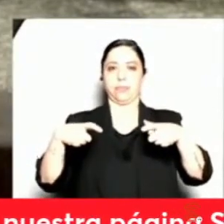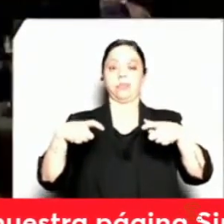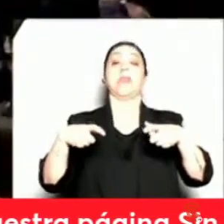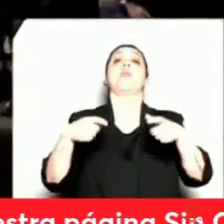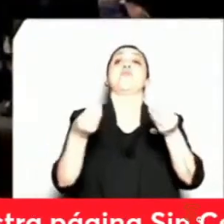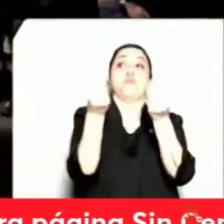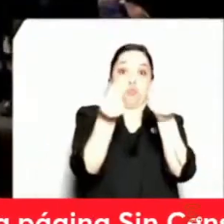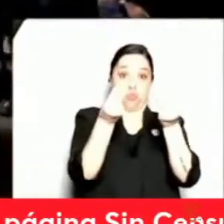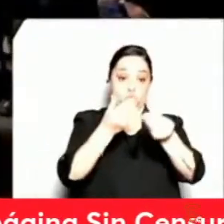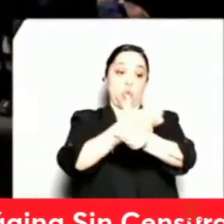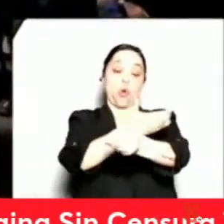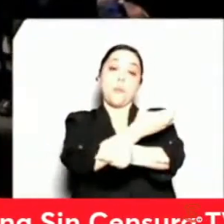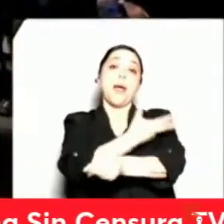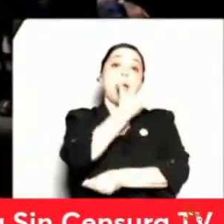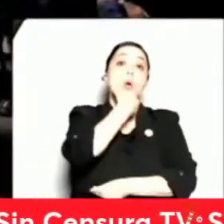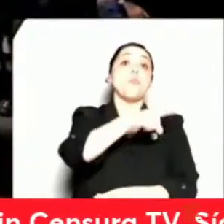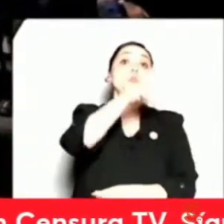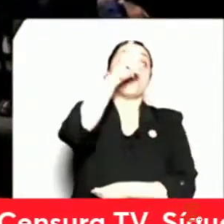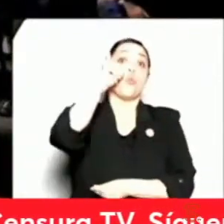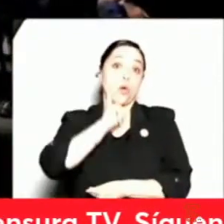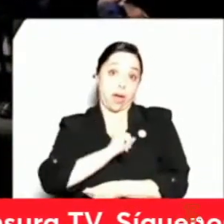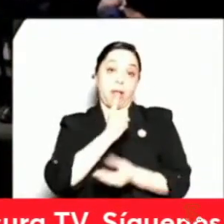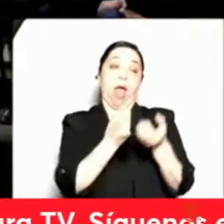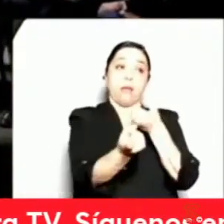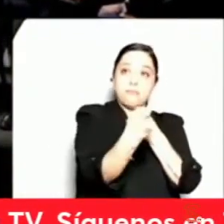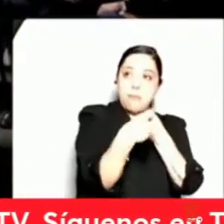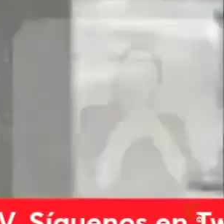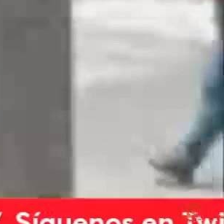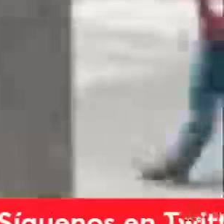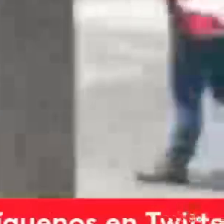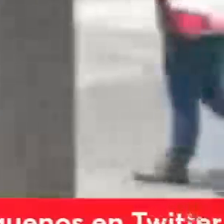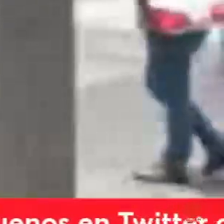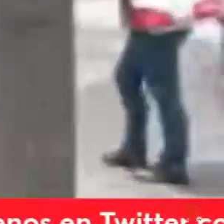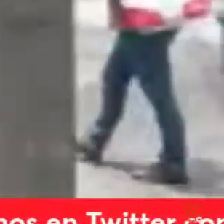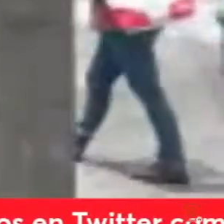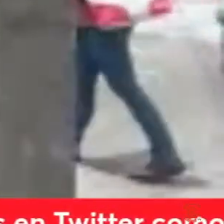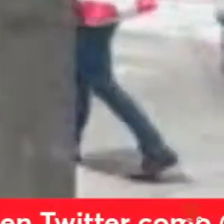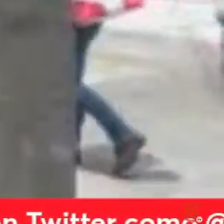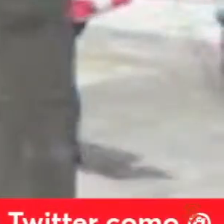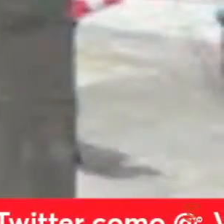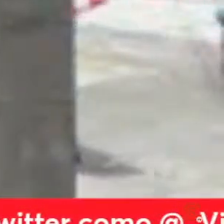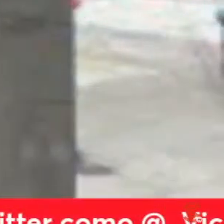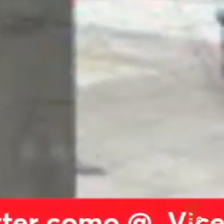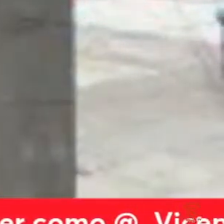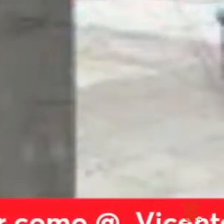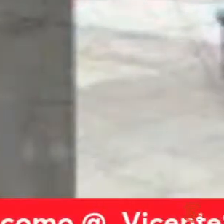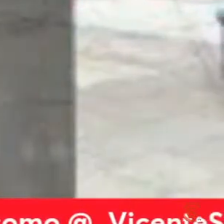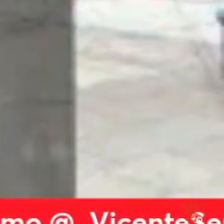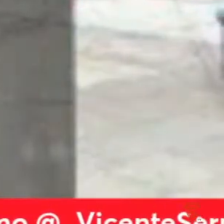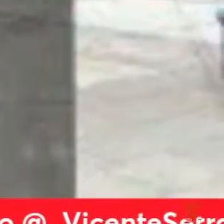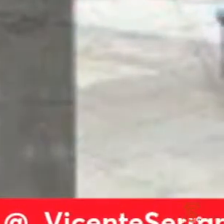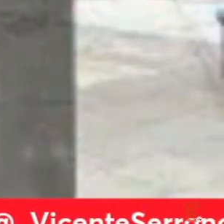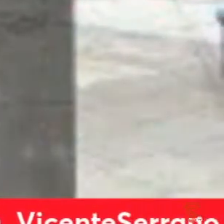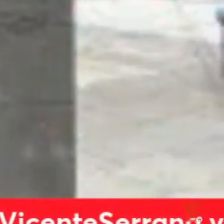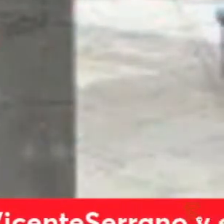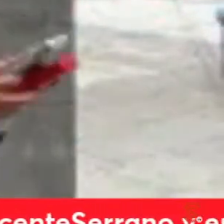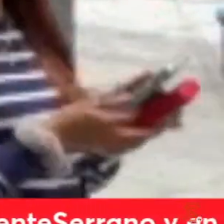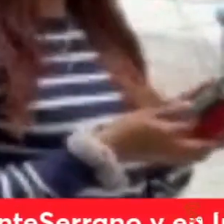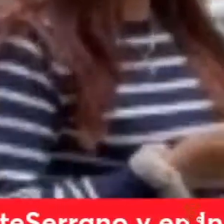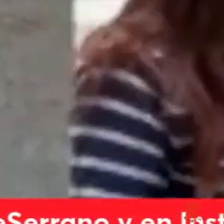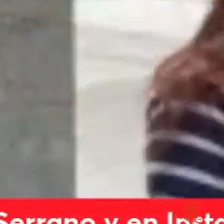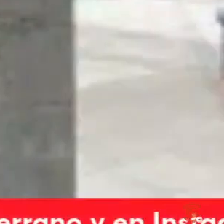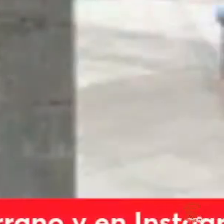escuchar, se ha presentado este gabinete, la primera entrega que hace Clara Brugada,